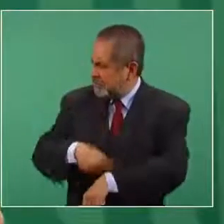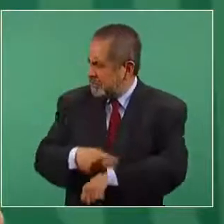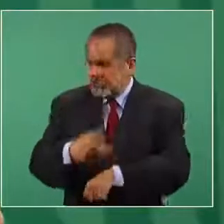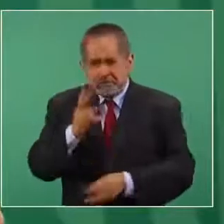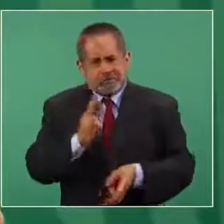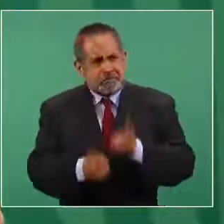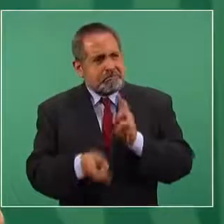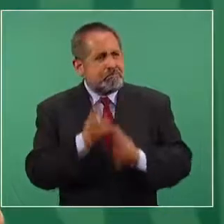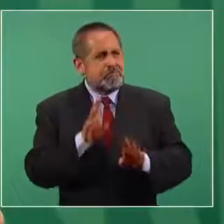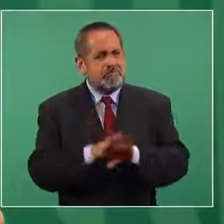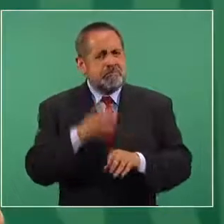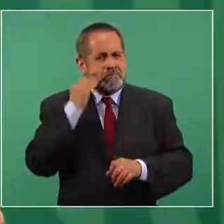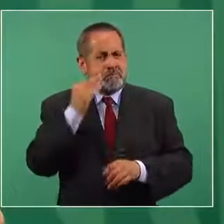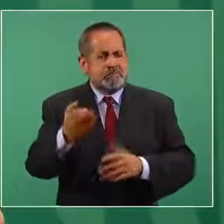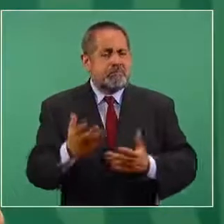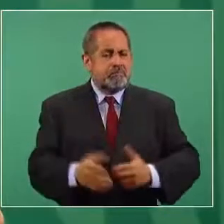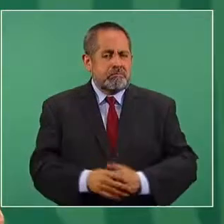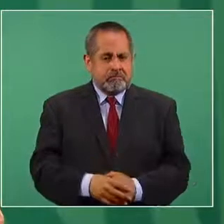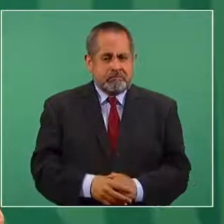la conversación,